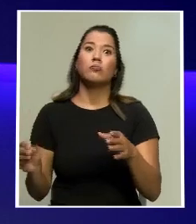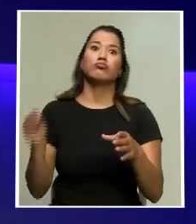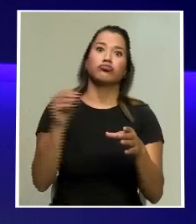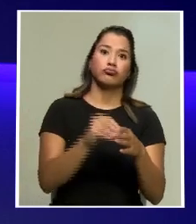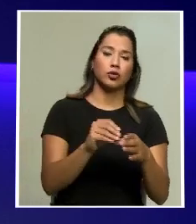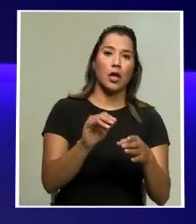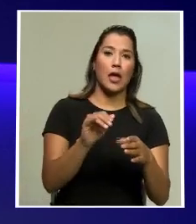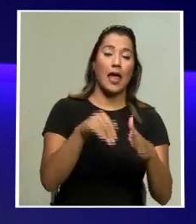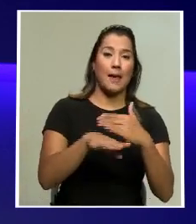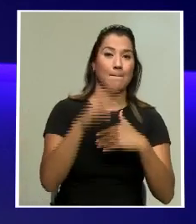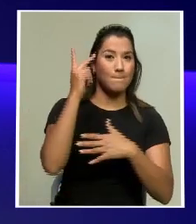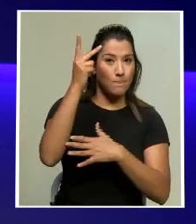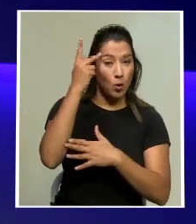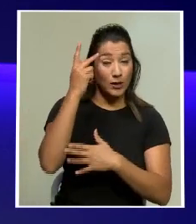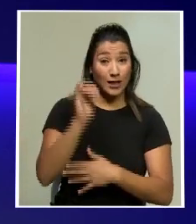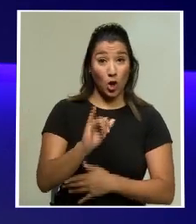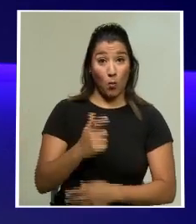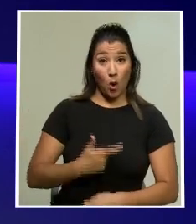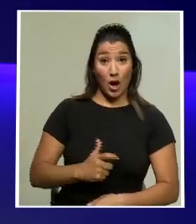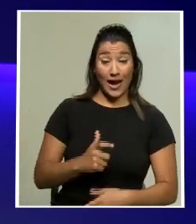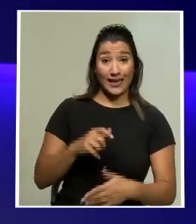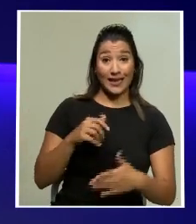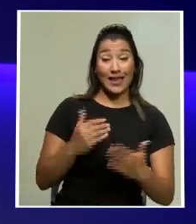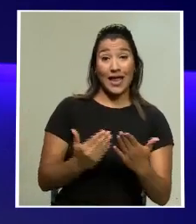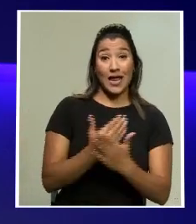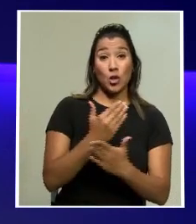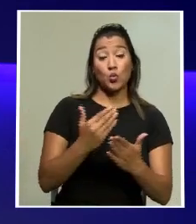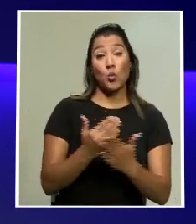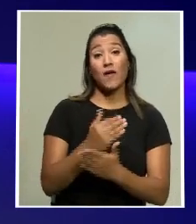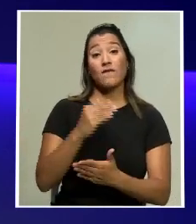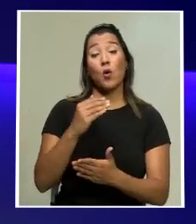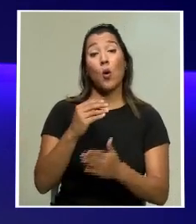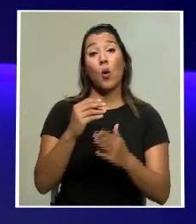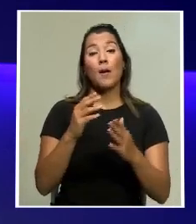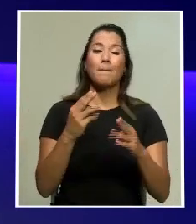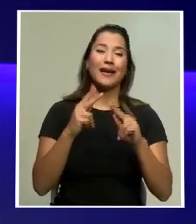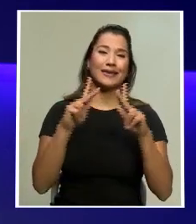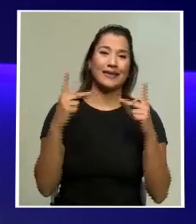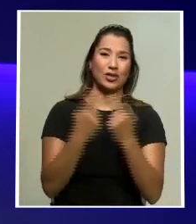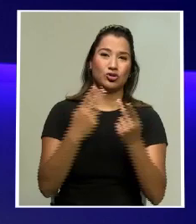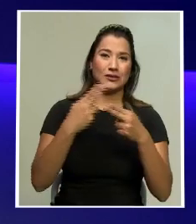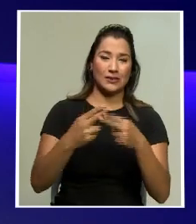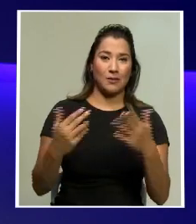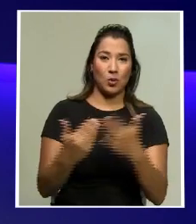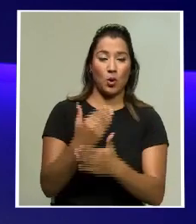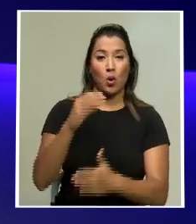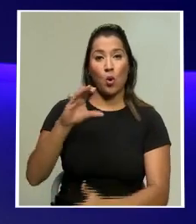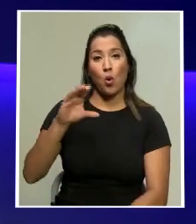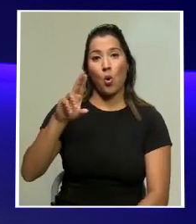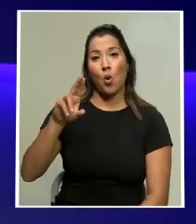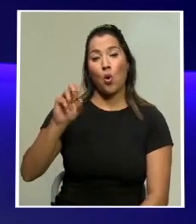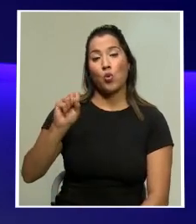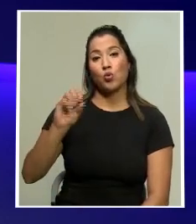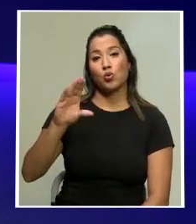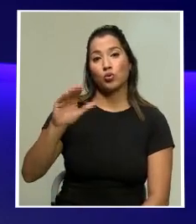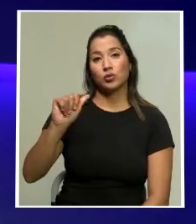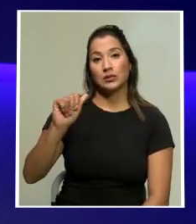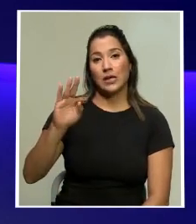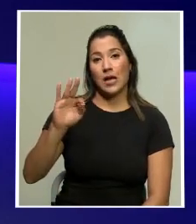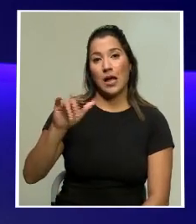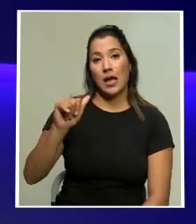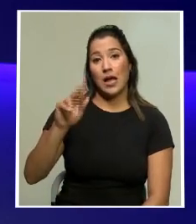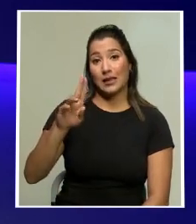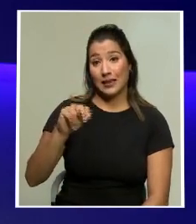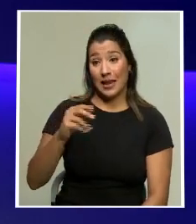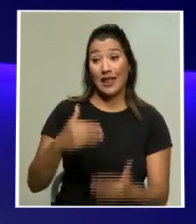como alcalde de Nuevo Cuscatlán primero y luego alcalde de San Salvador.